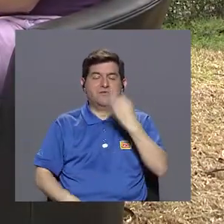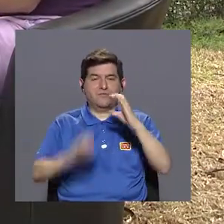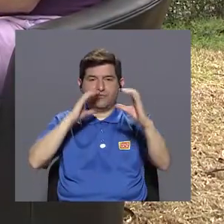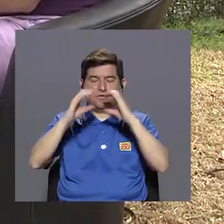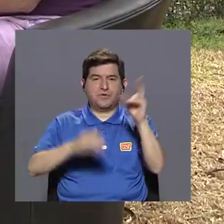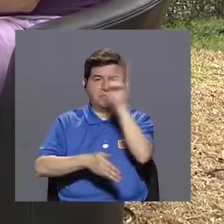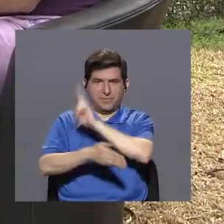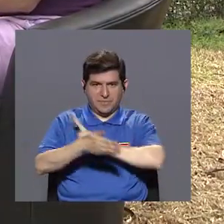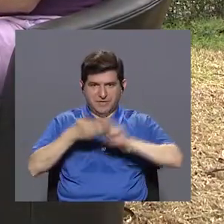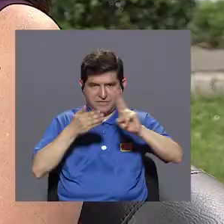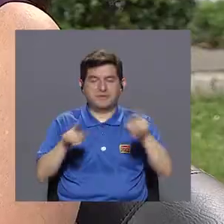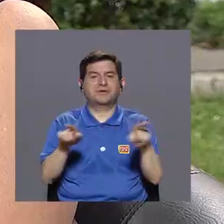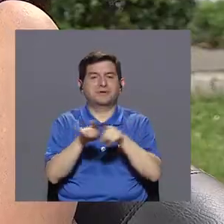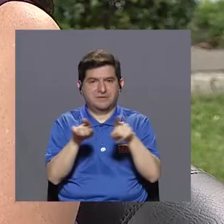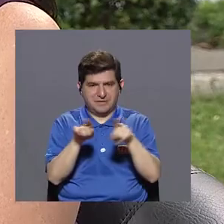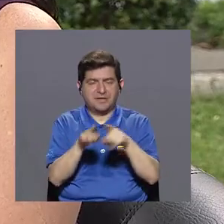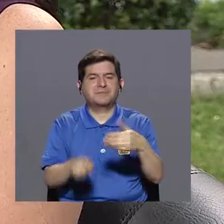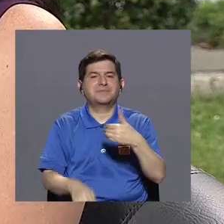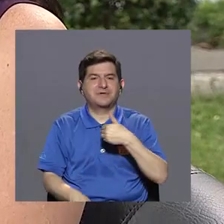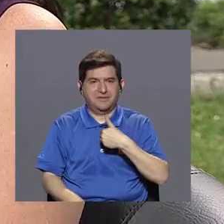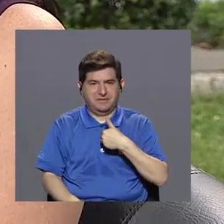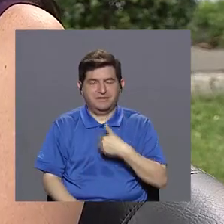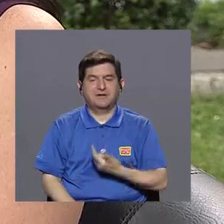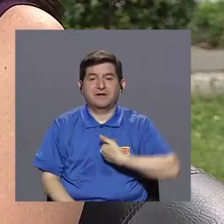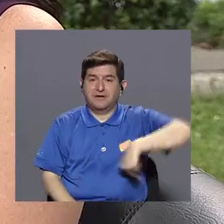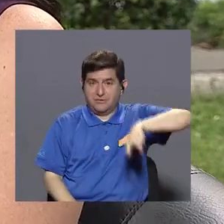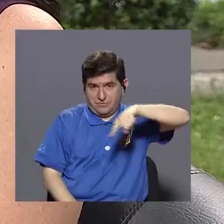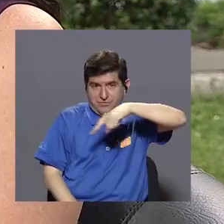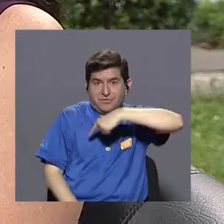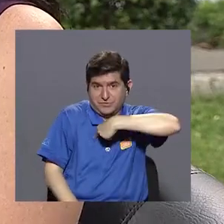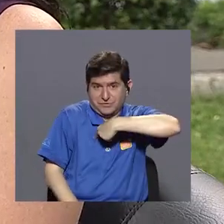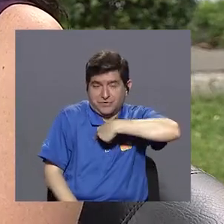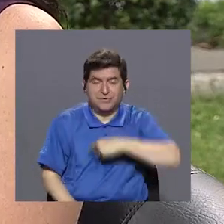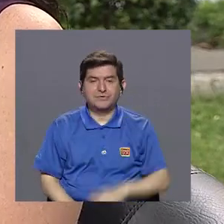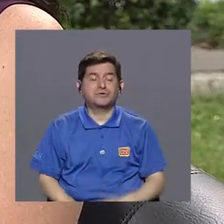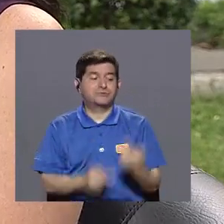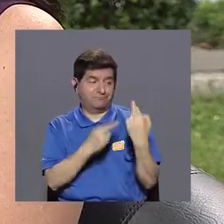medios de comunicación de la universidad, uh-huh, pues también tenemos esa